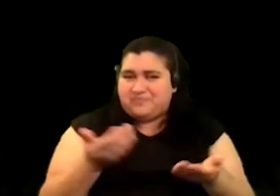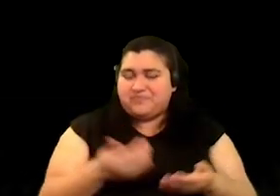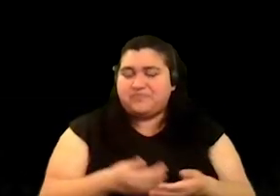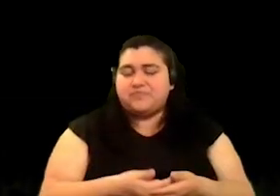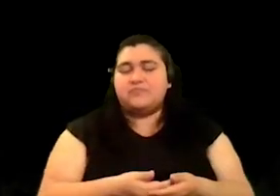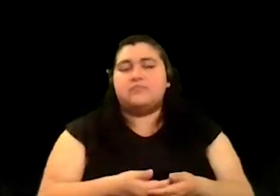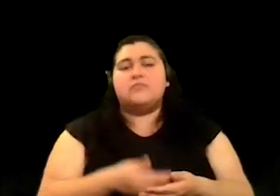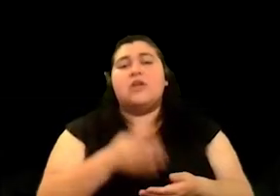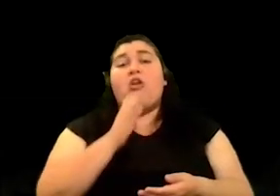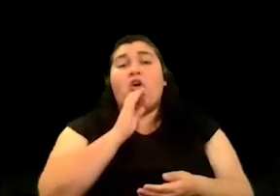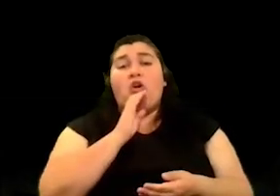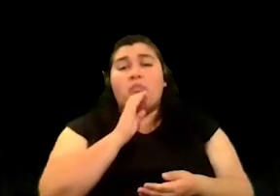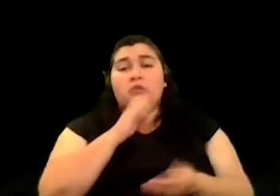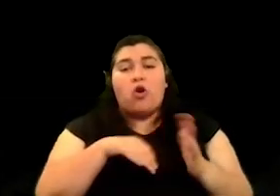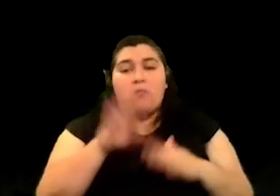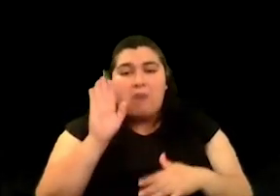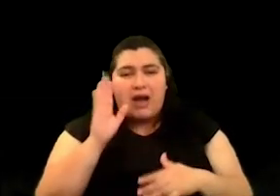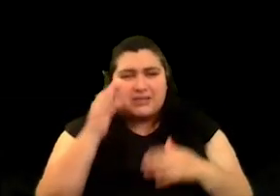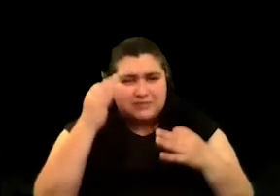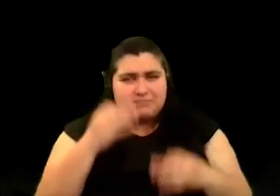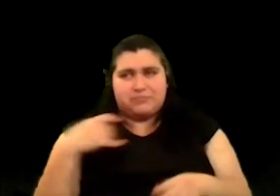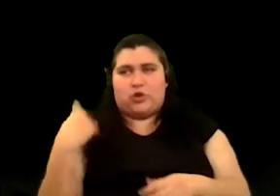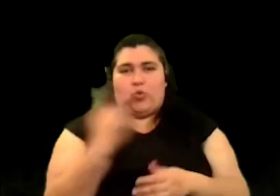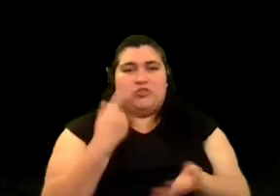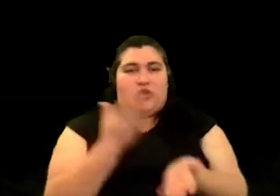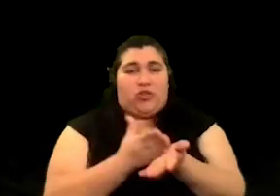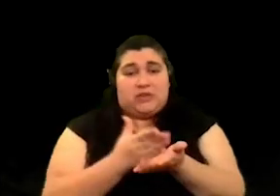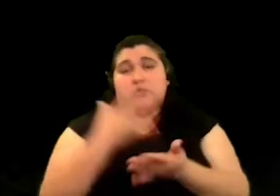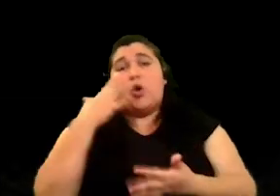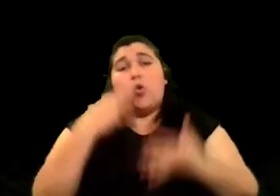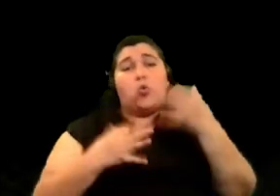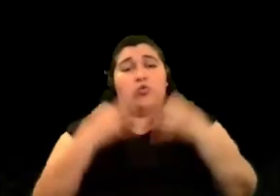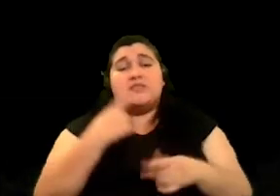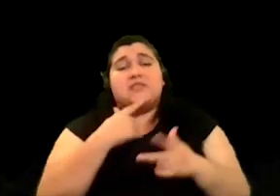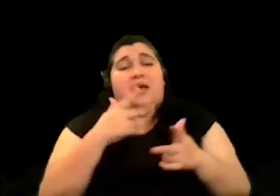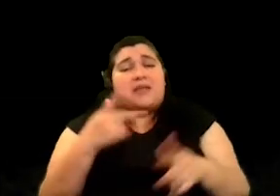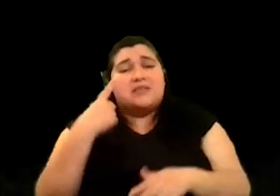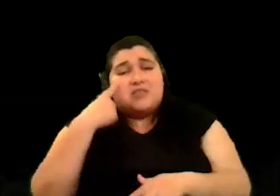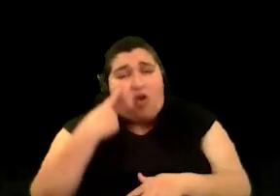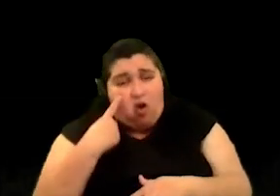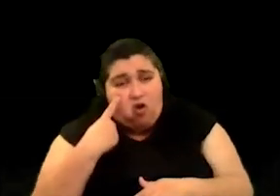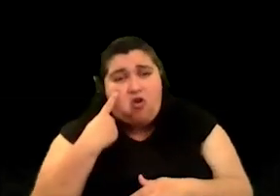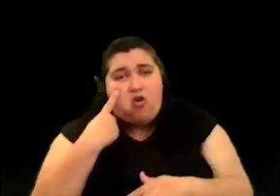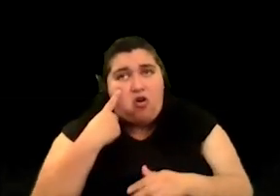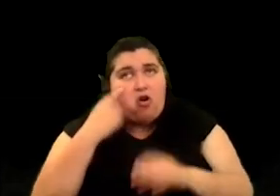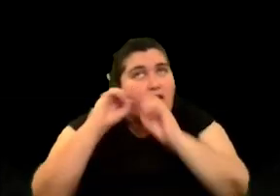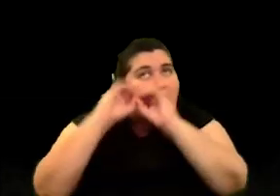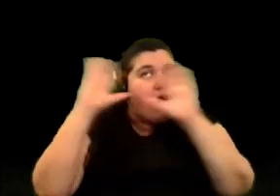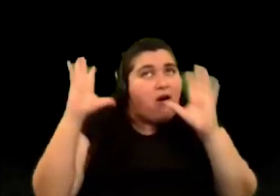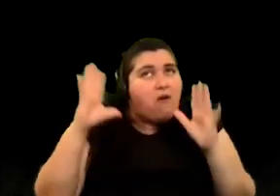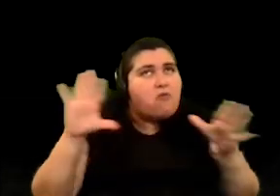Lo cómico es que, sin estar dentro de nuestro derecho, nuestra justicia también dice, ojo, tampoco interpretemos absurdamente la norma.